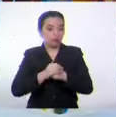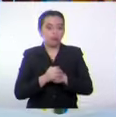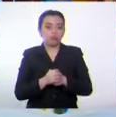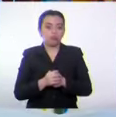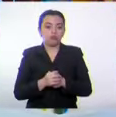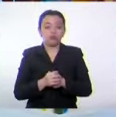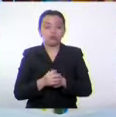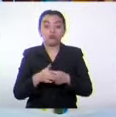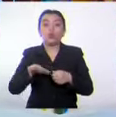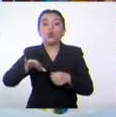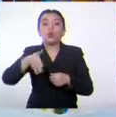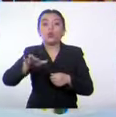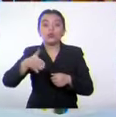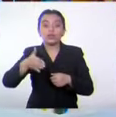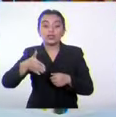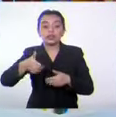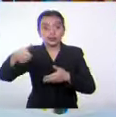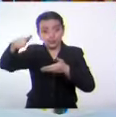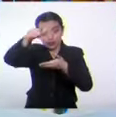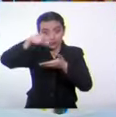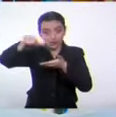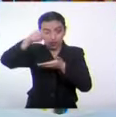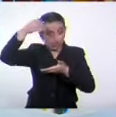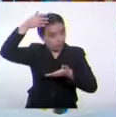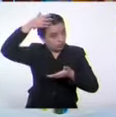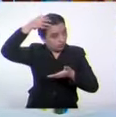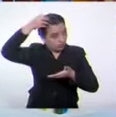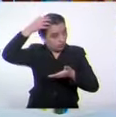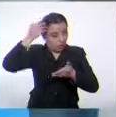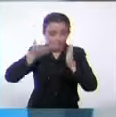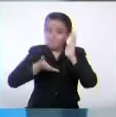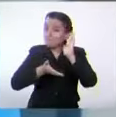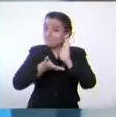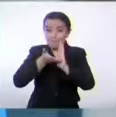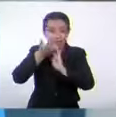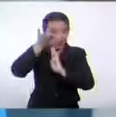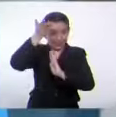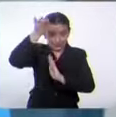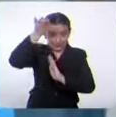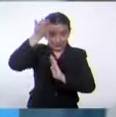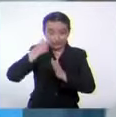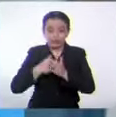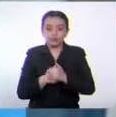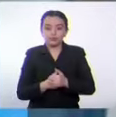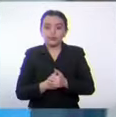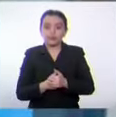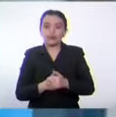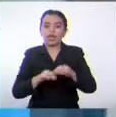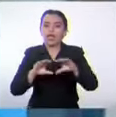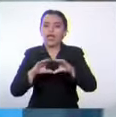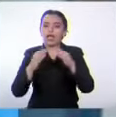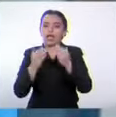cosmética se utiliza a una mayor concentración. Durante la clase de hoy,